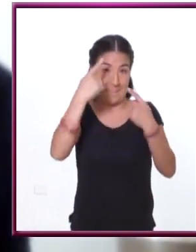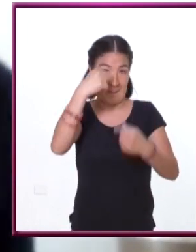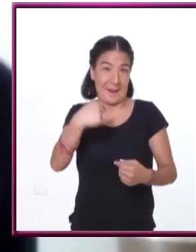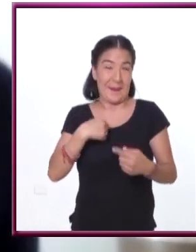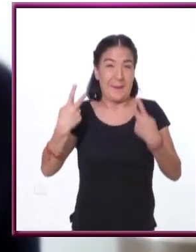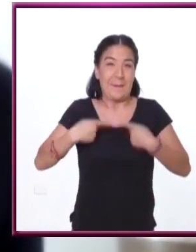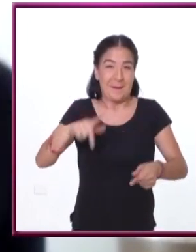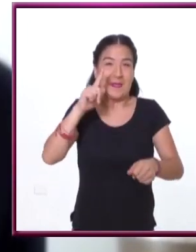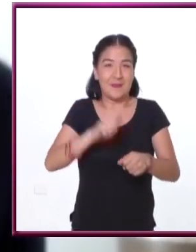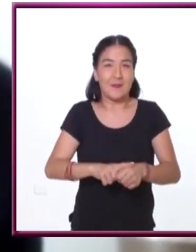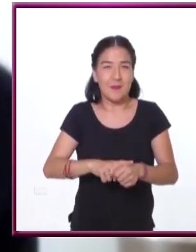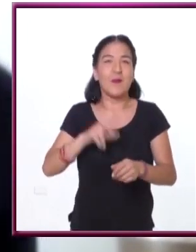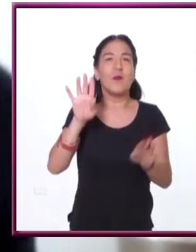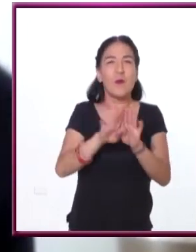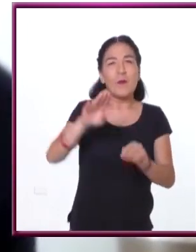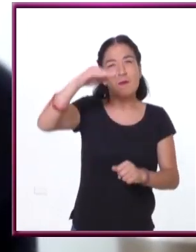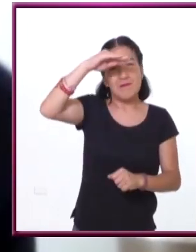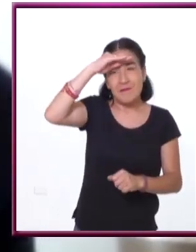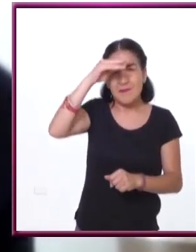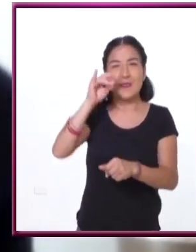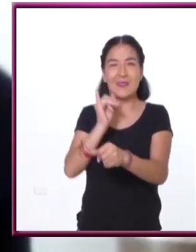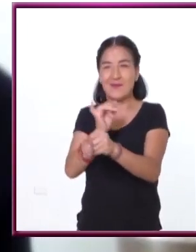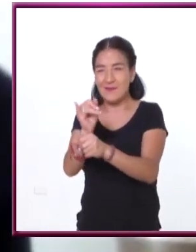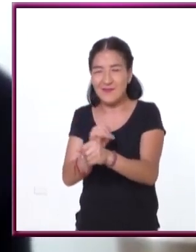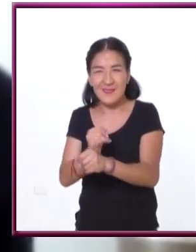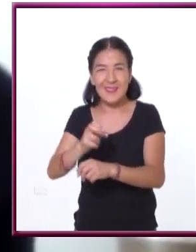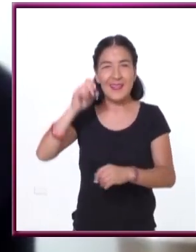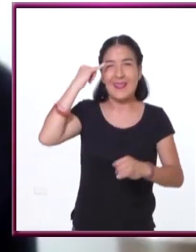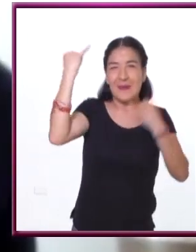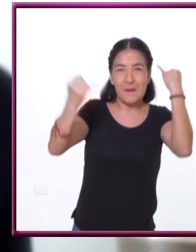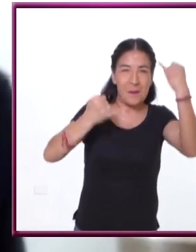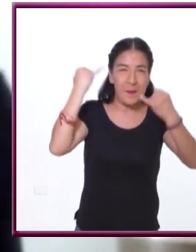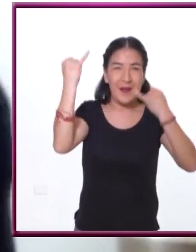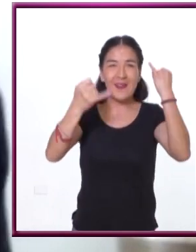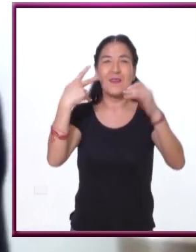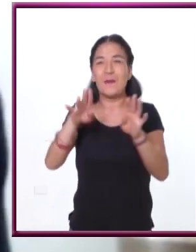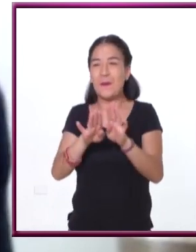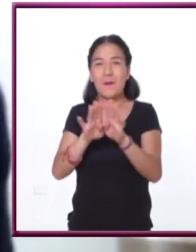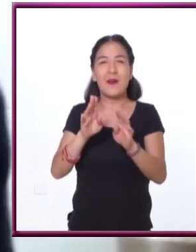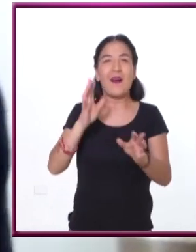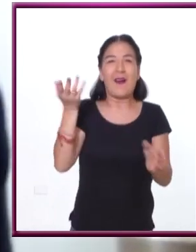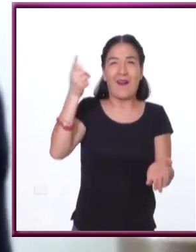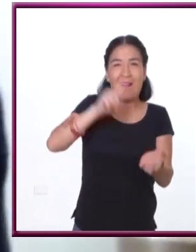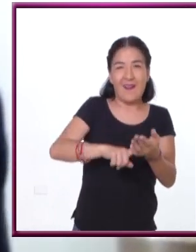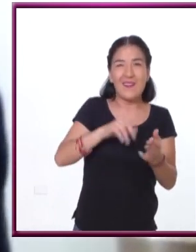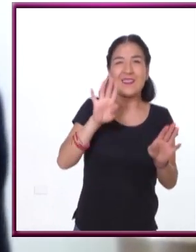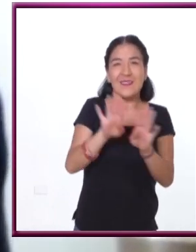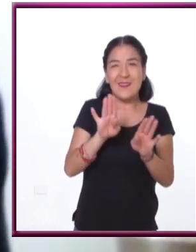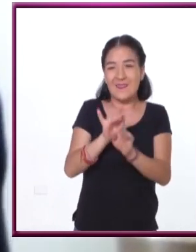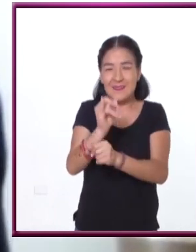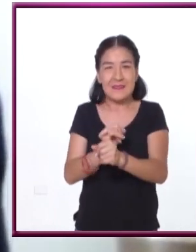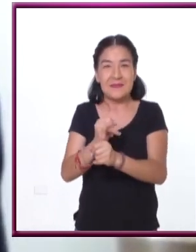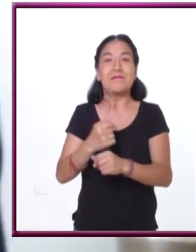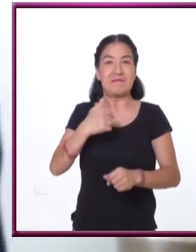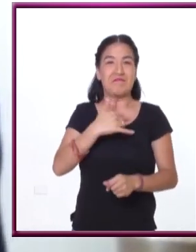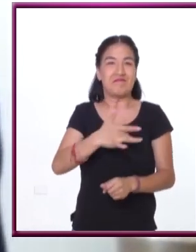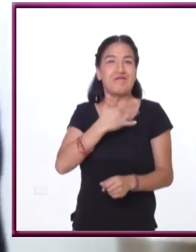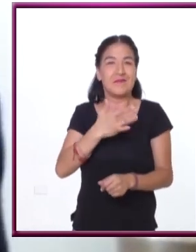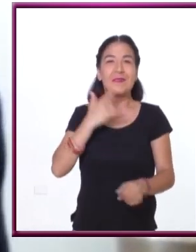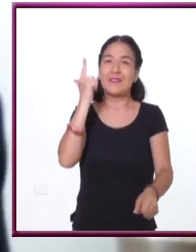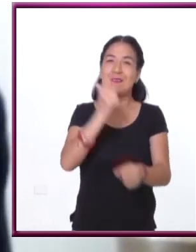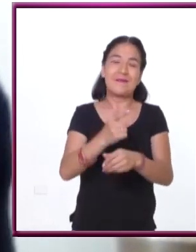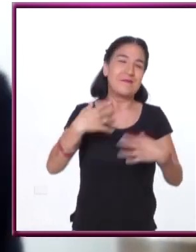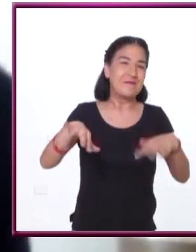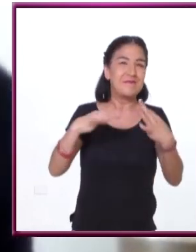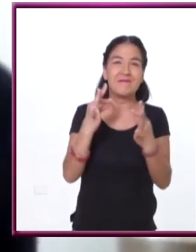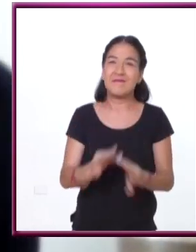lo personal, la forma en que lo pensó, la forma en que lo imaginó, la cantidad de consecuencias que han tenido, me parece un